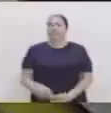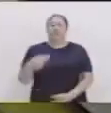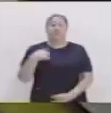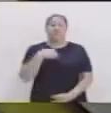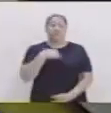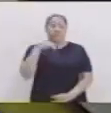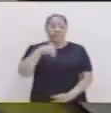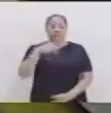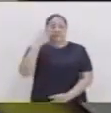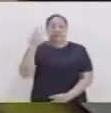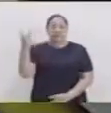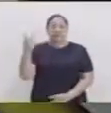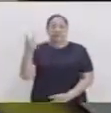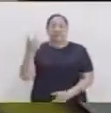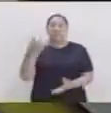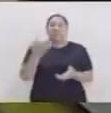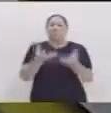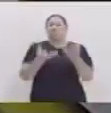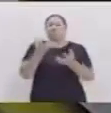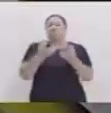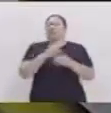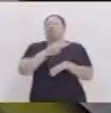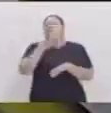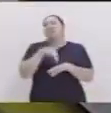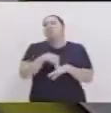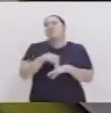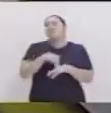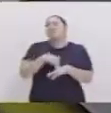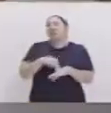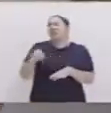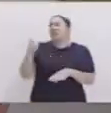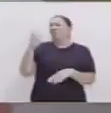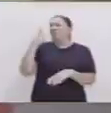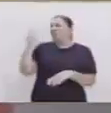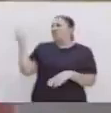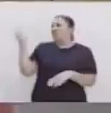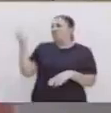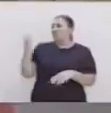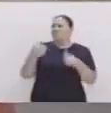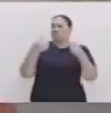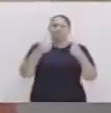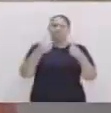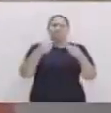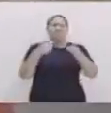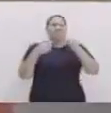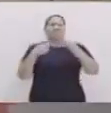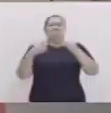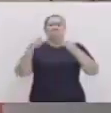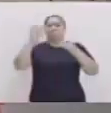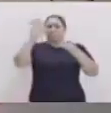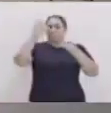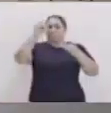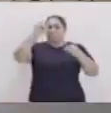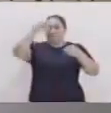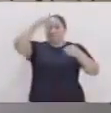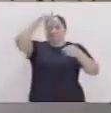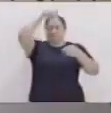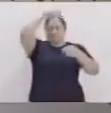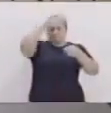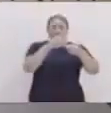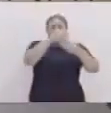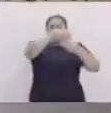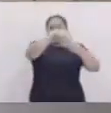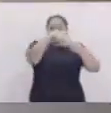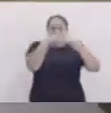cuenta, ahorita que está a temperatura ambiente, este anillo va a poder pasar, esta esfera va a poder pasar a través del